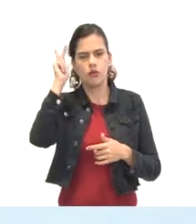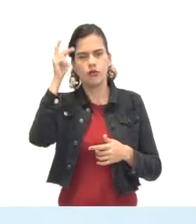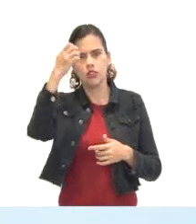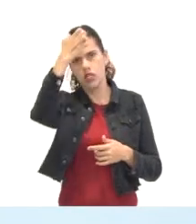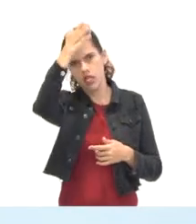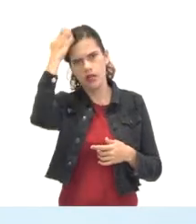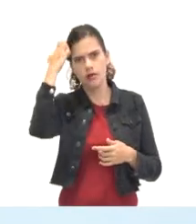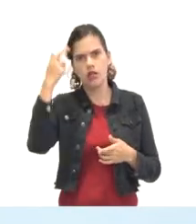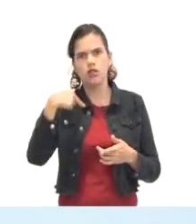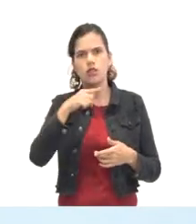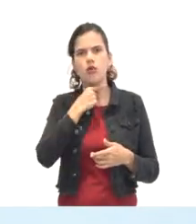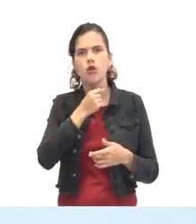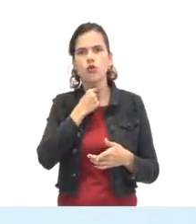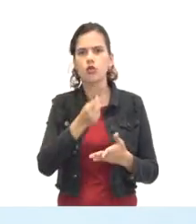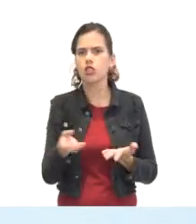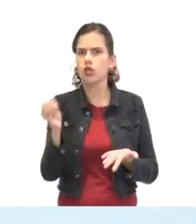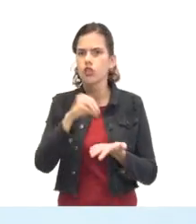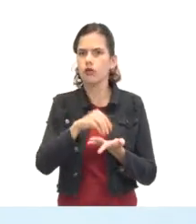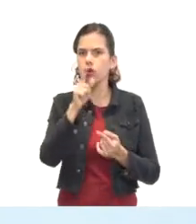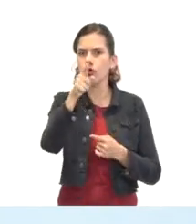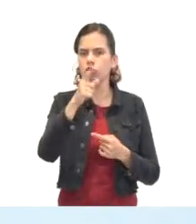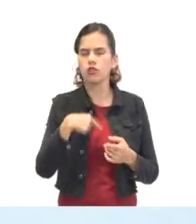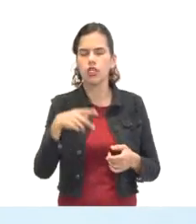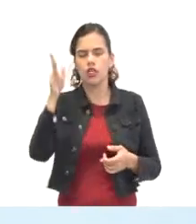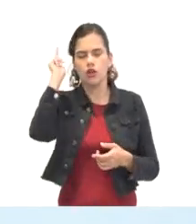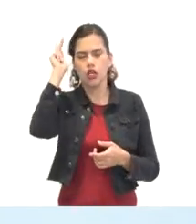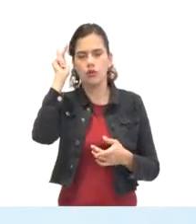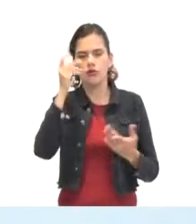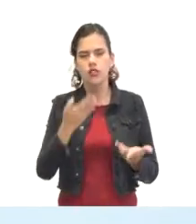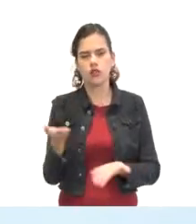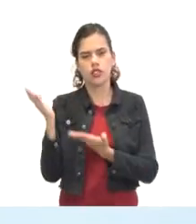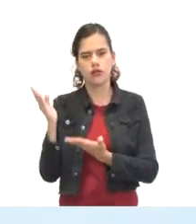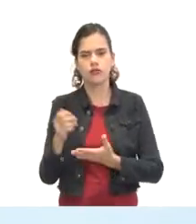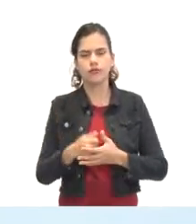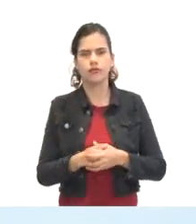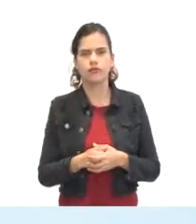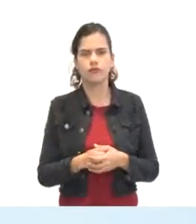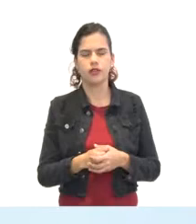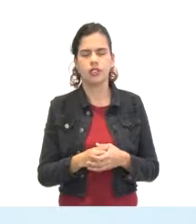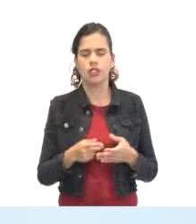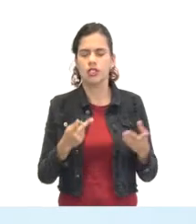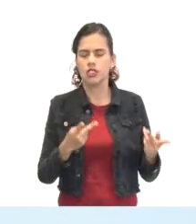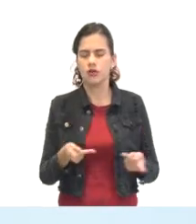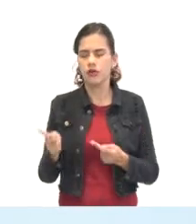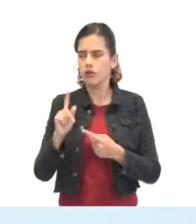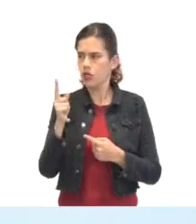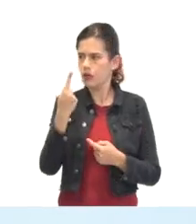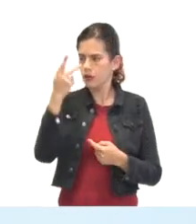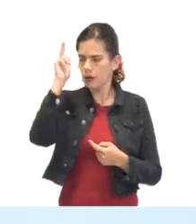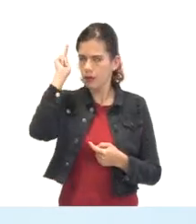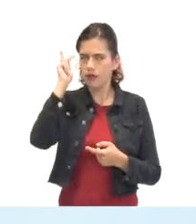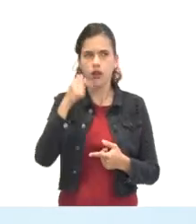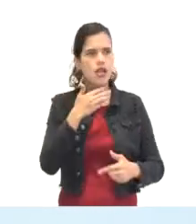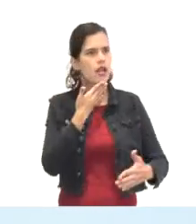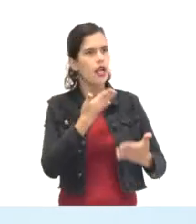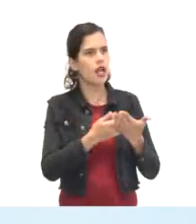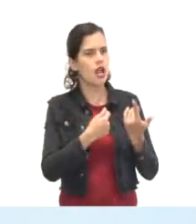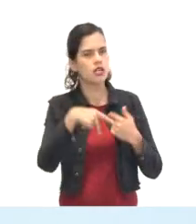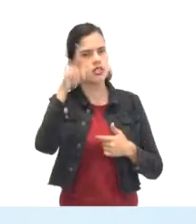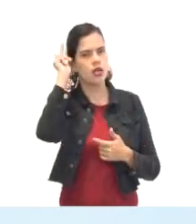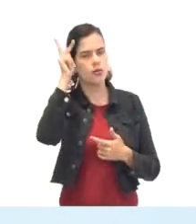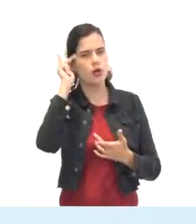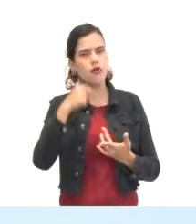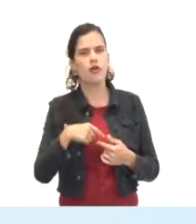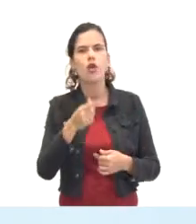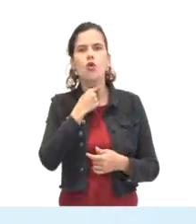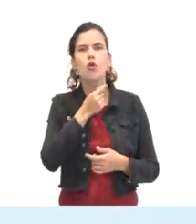Álvarez y hoy tengo el placer de estar nuevamente acompañada por la profesora Elisette de Gobella. Sea bienvenida una vez más, profe. Gracias, profe Evelyn.